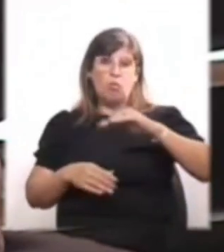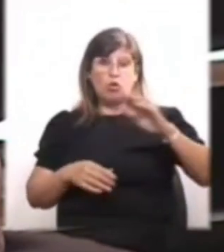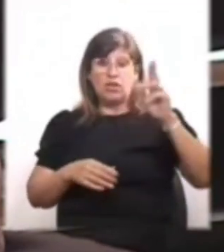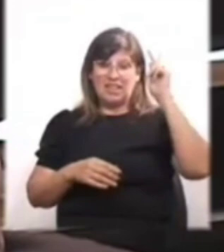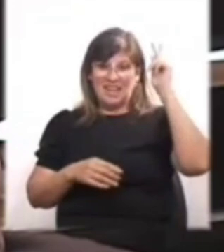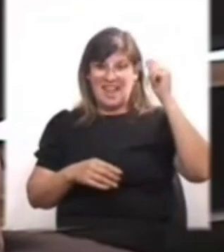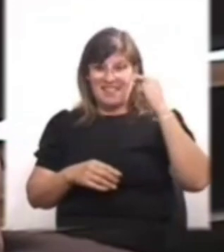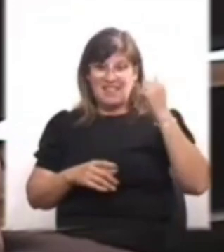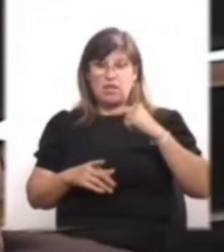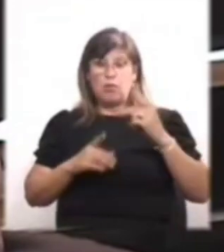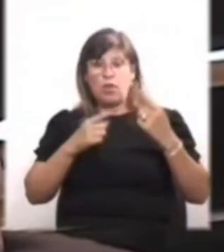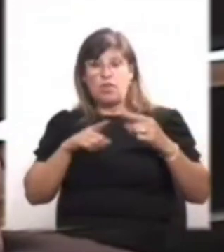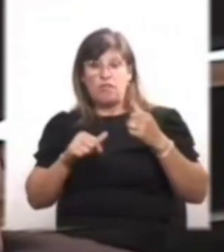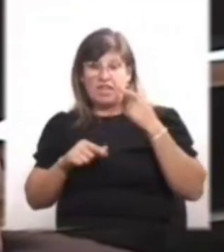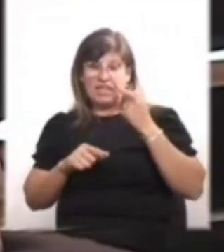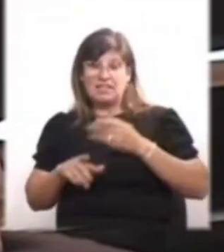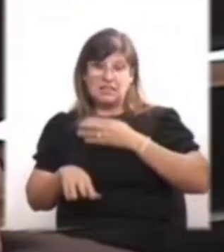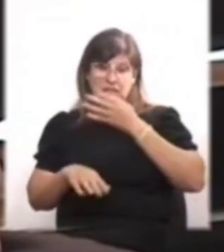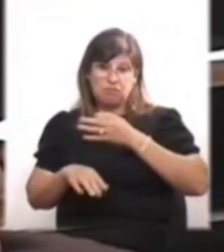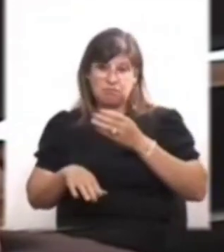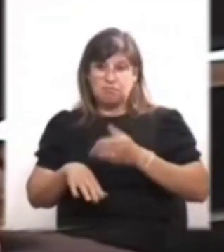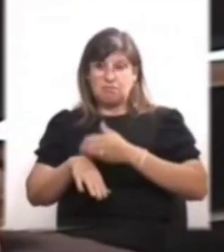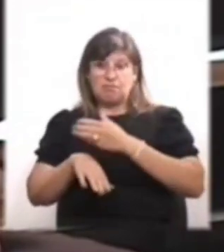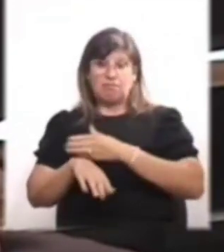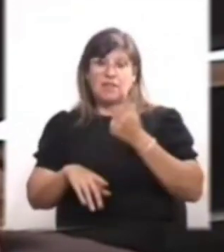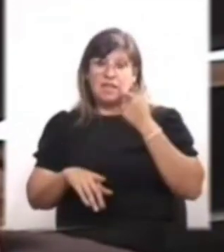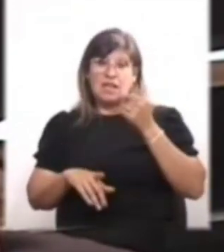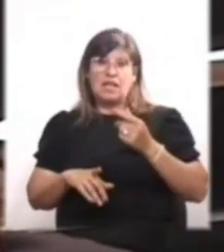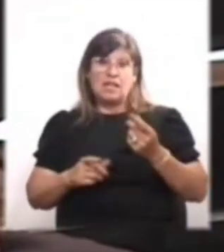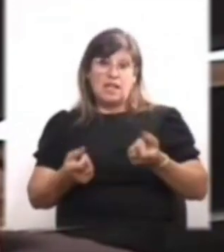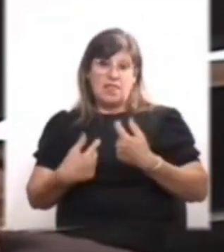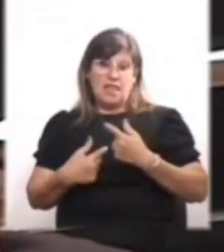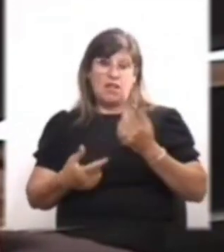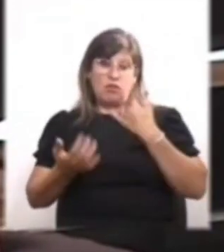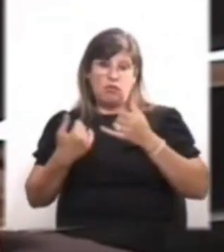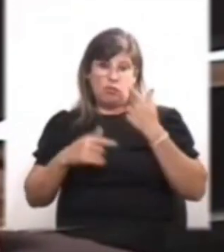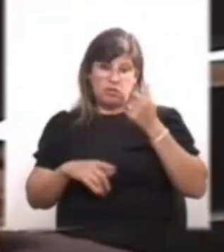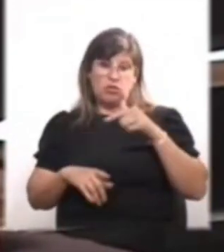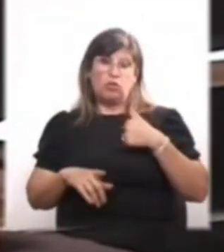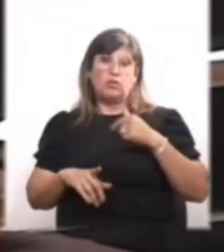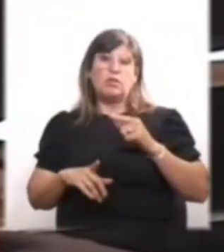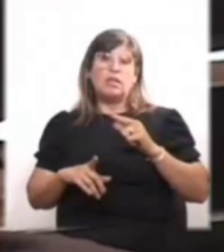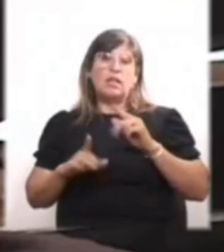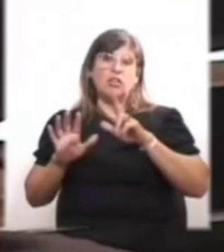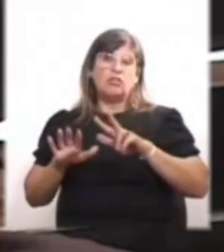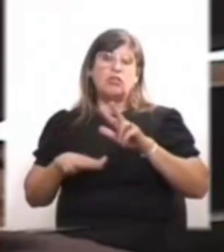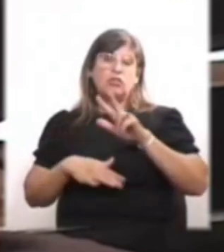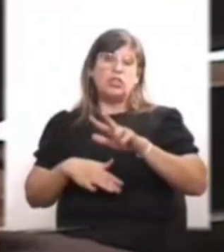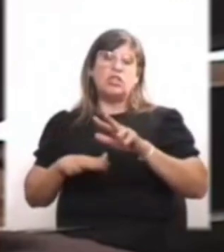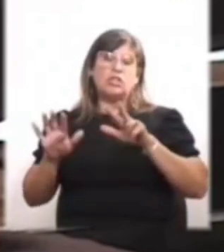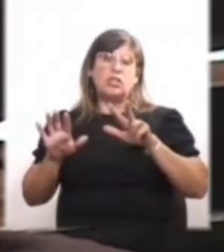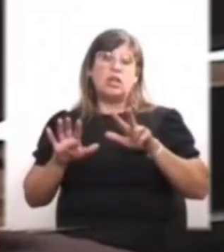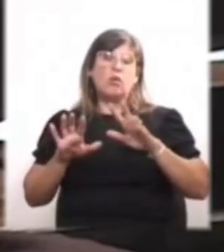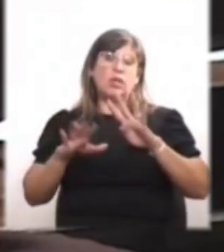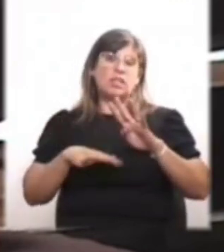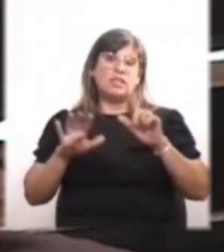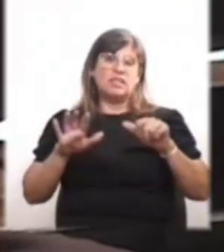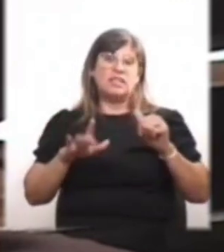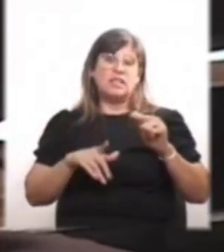visto que las distintas intervenciones han dado información. Se habla de 847.000 hectáreas de monte nativo.